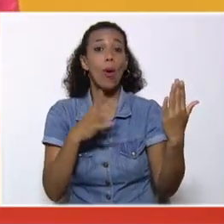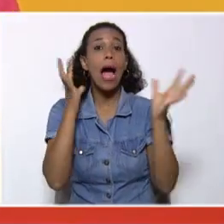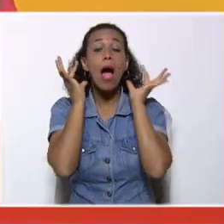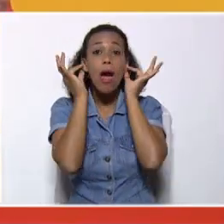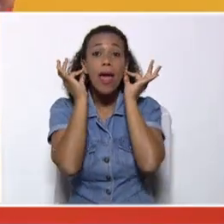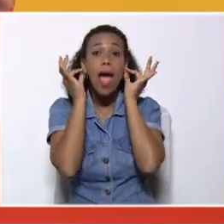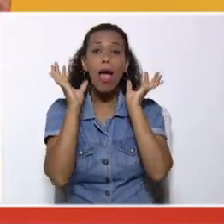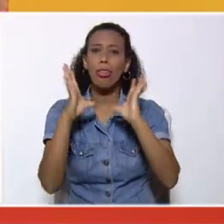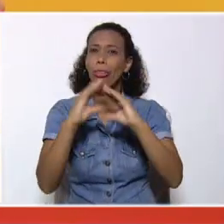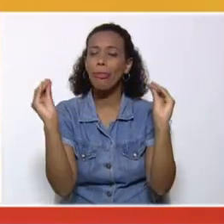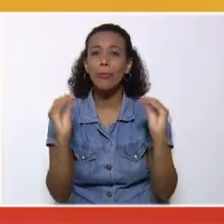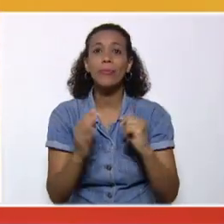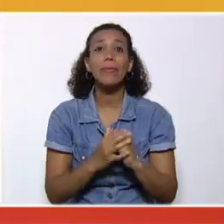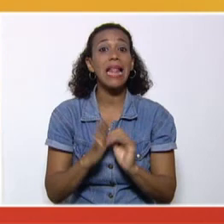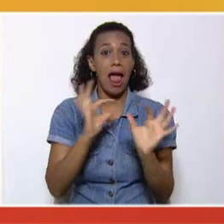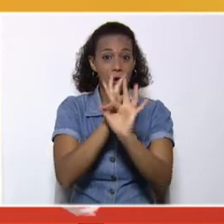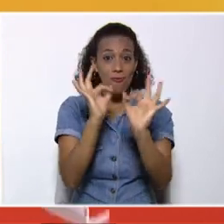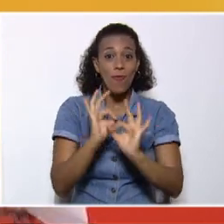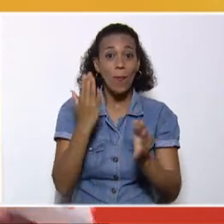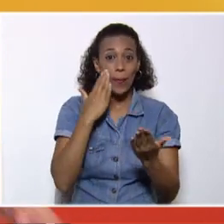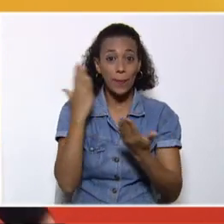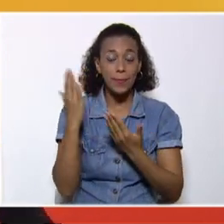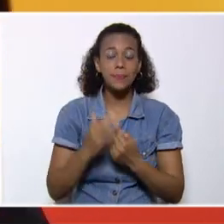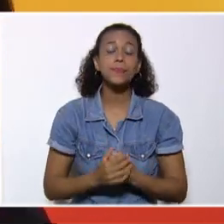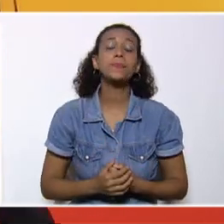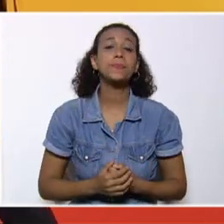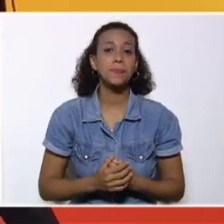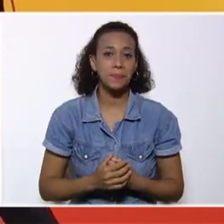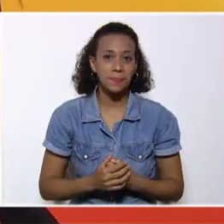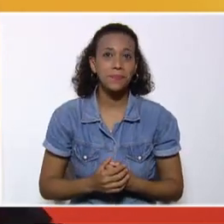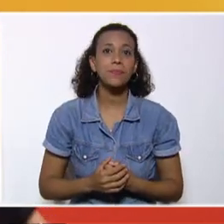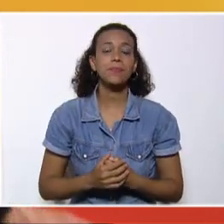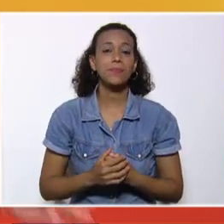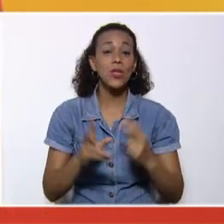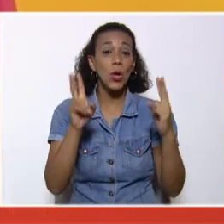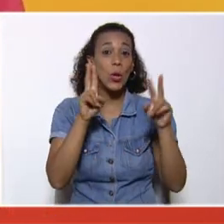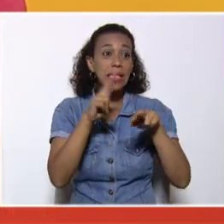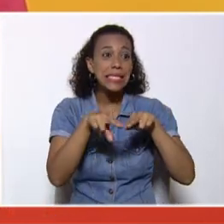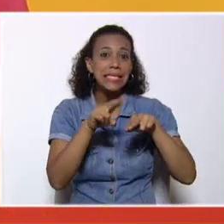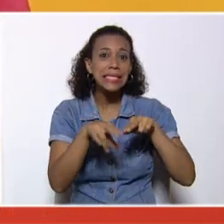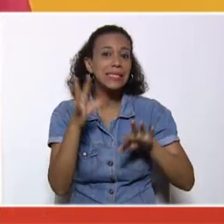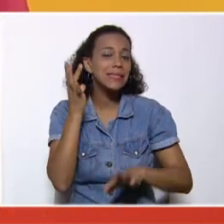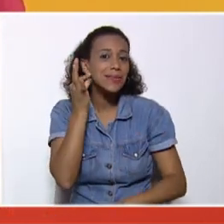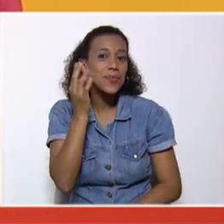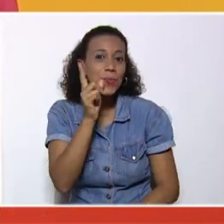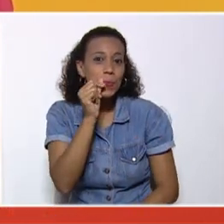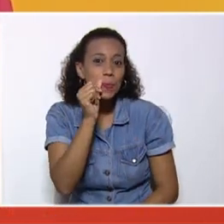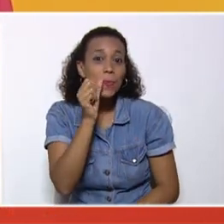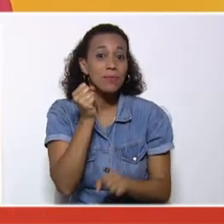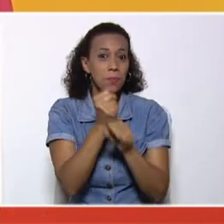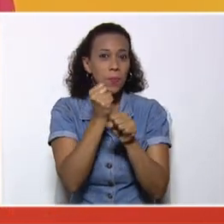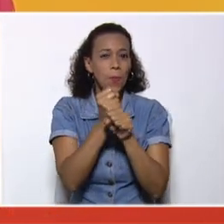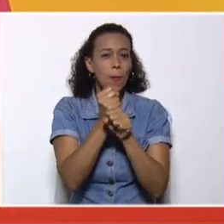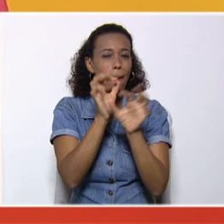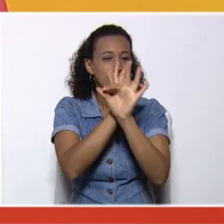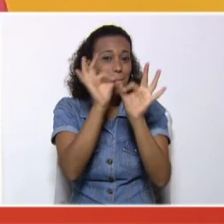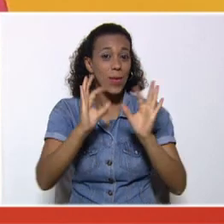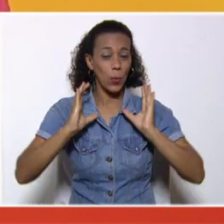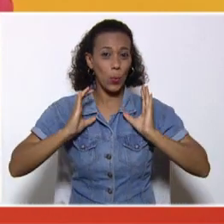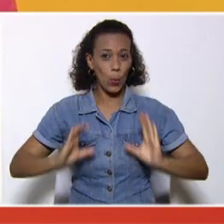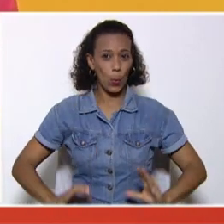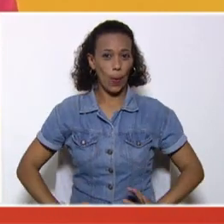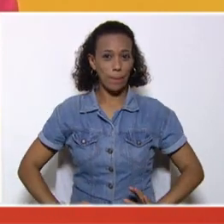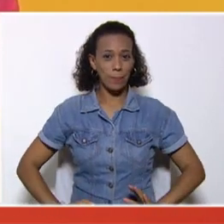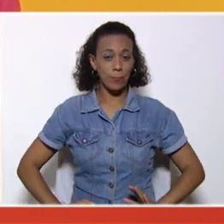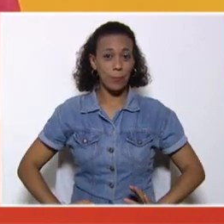cara. Y de esta forma, pues nosotros con nuestras niñas y nuestros niños trabajamos el cuerpo